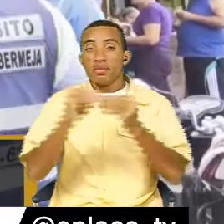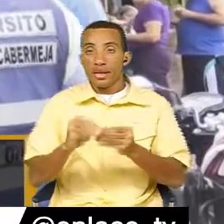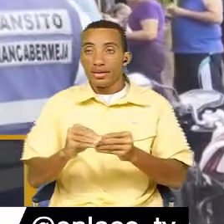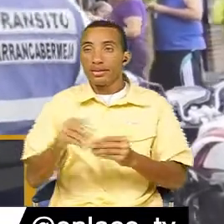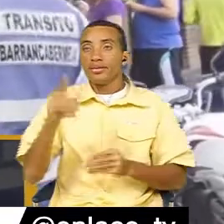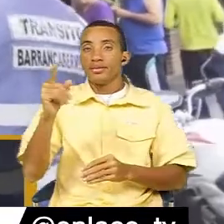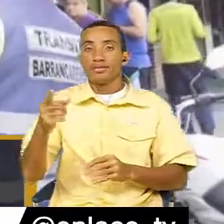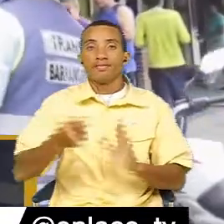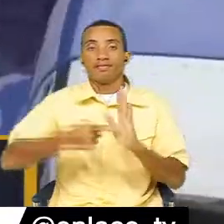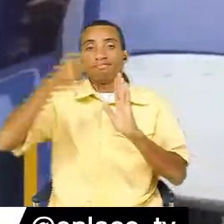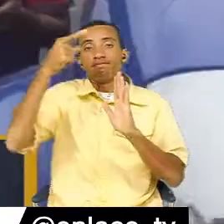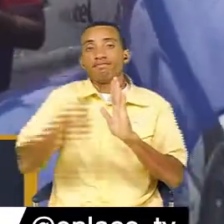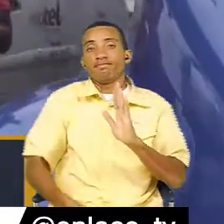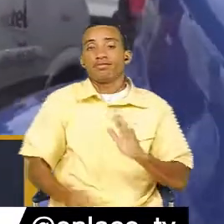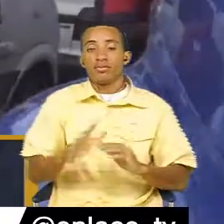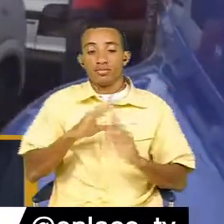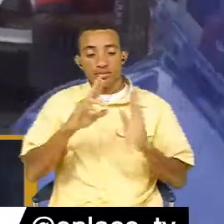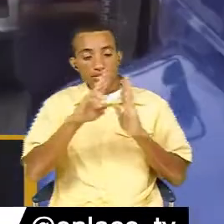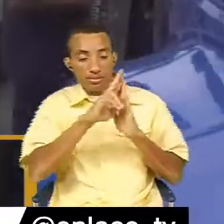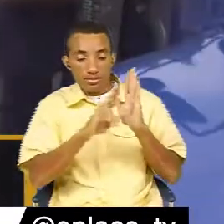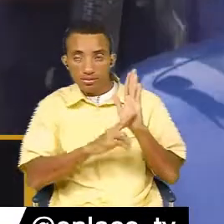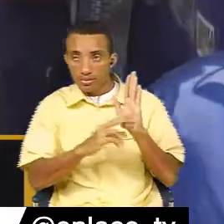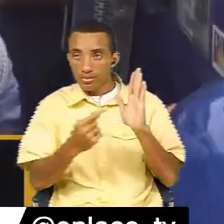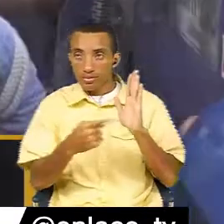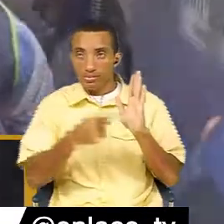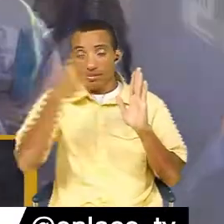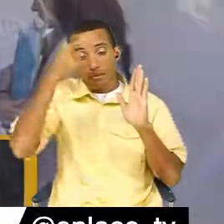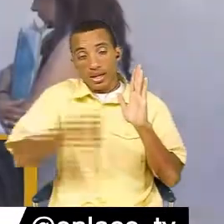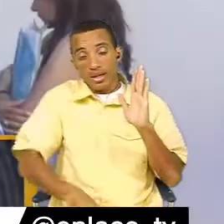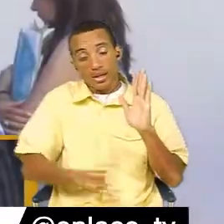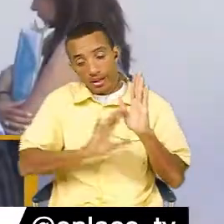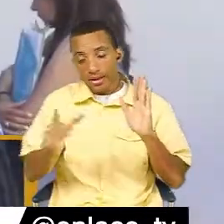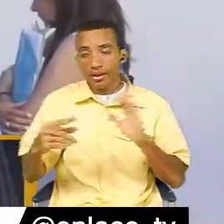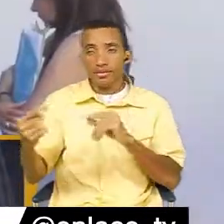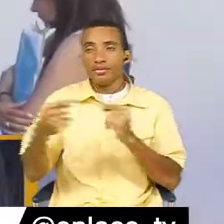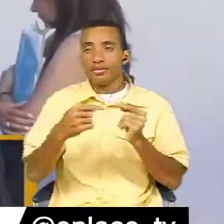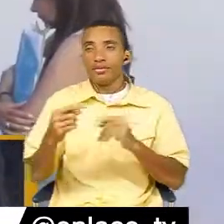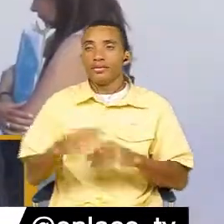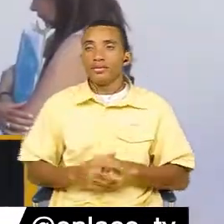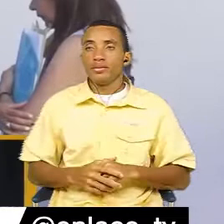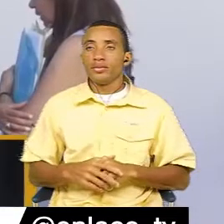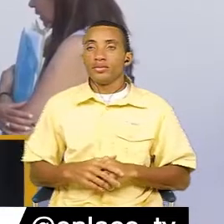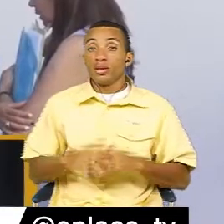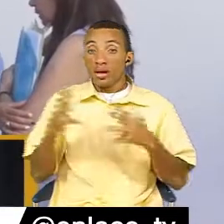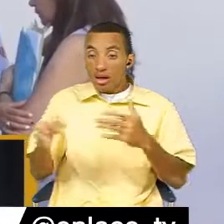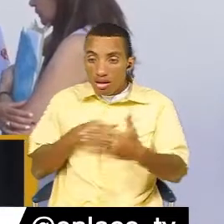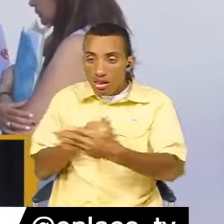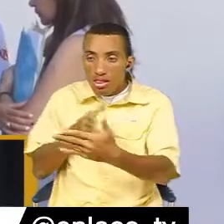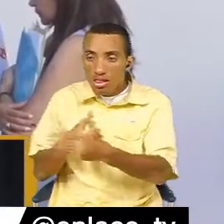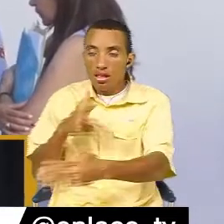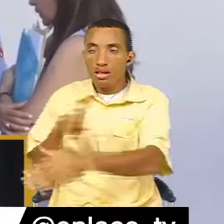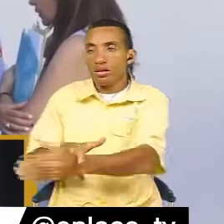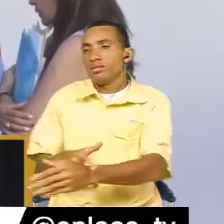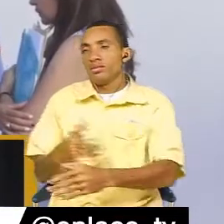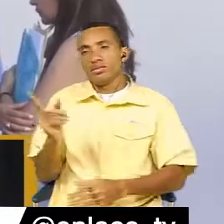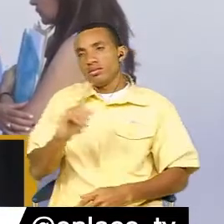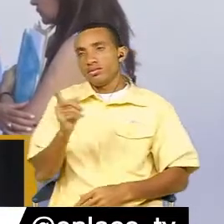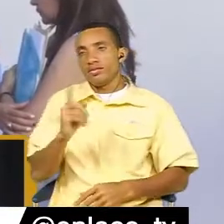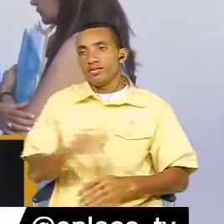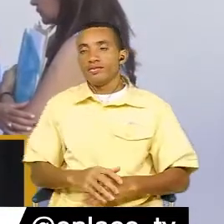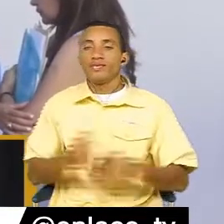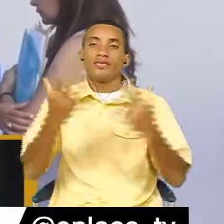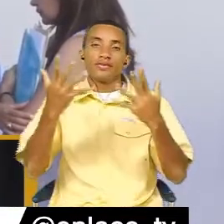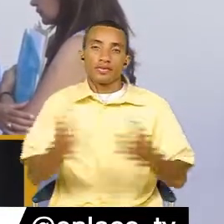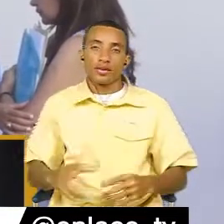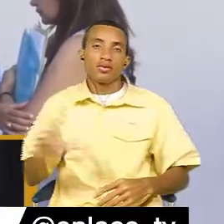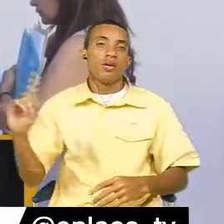dan cumplimiento a la reglamentación estipulada por la ley. Nosotros no queremos perjudicar a nadie, queremos es el